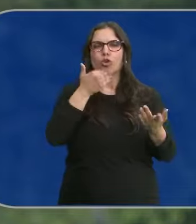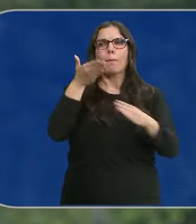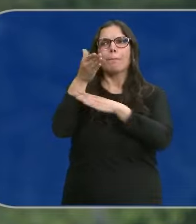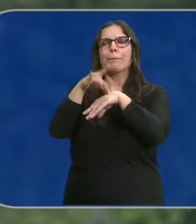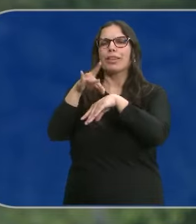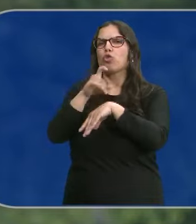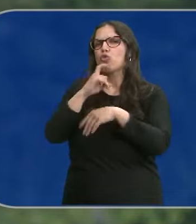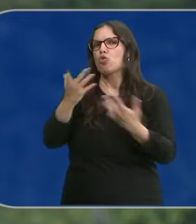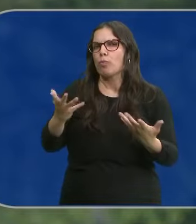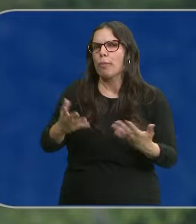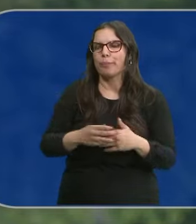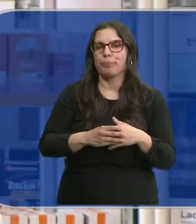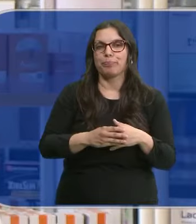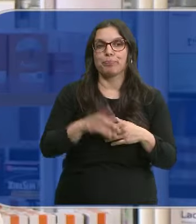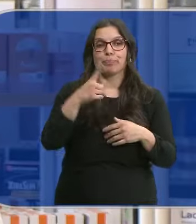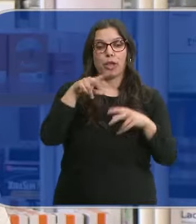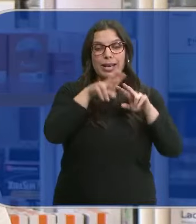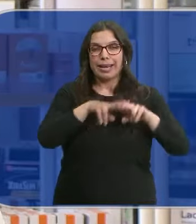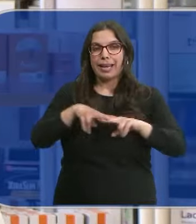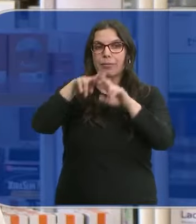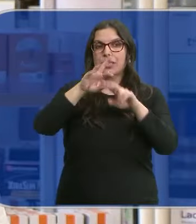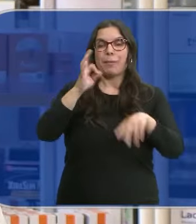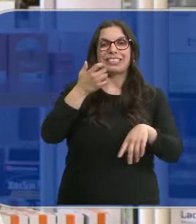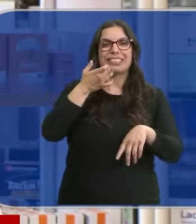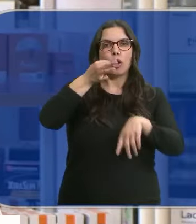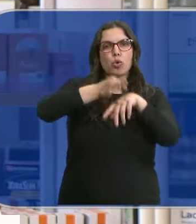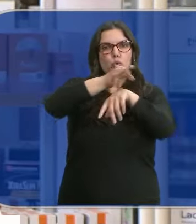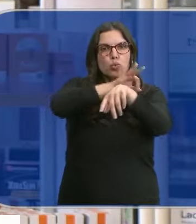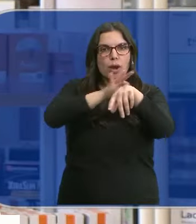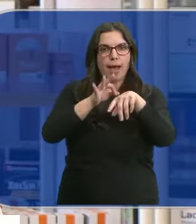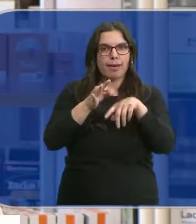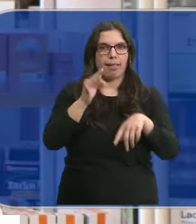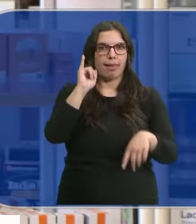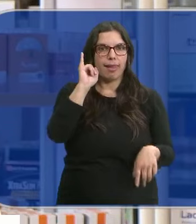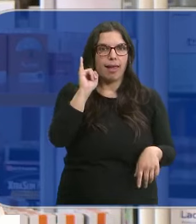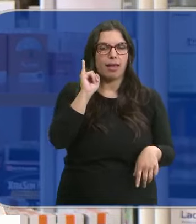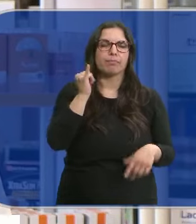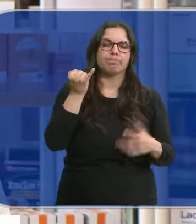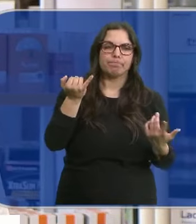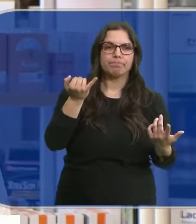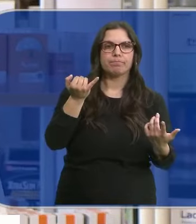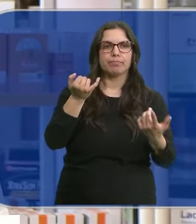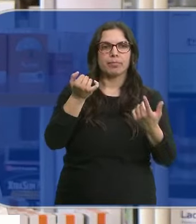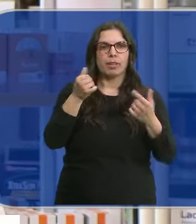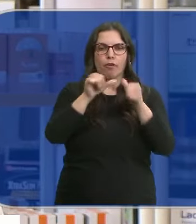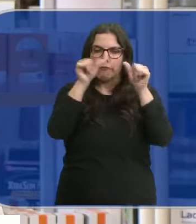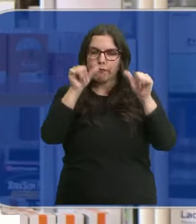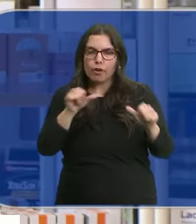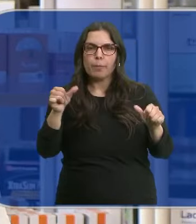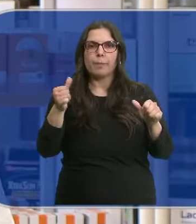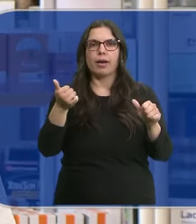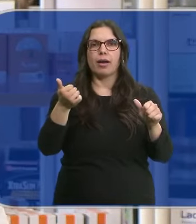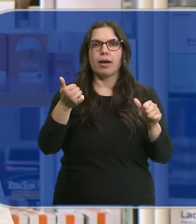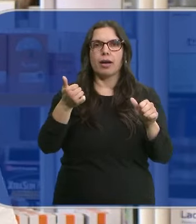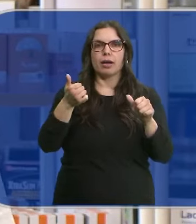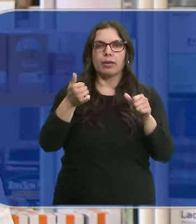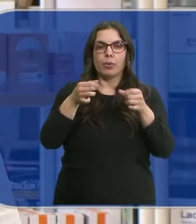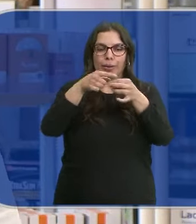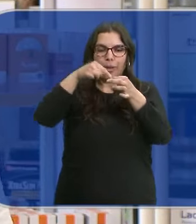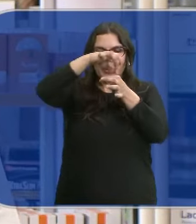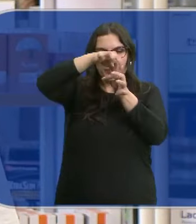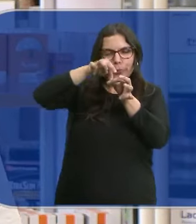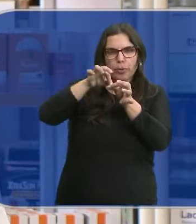sanitario. Revisen, sobre todo si tienen lunares, pues la simetría, los bordes,